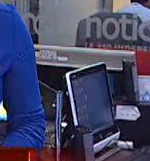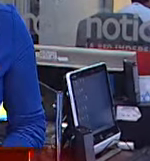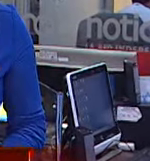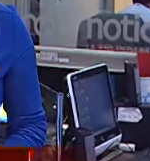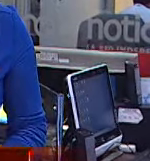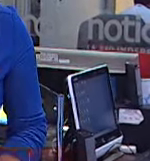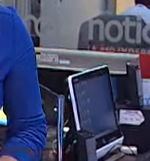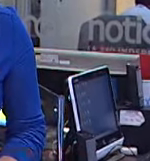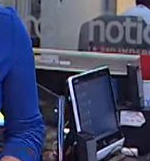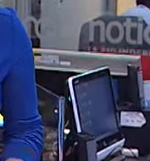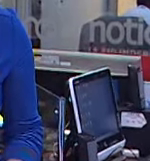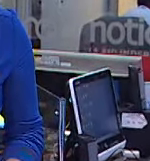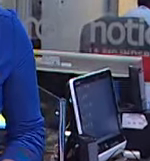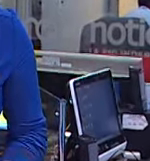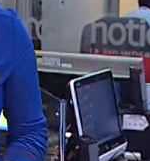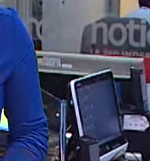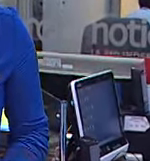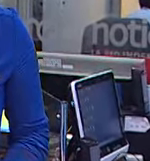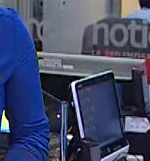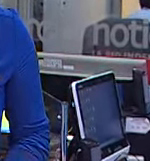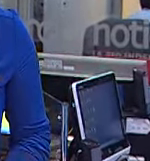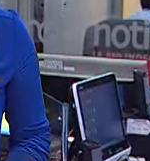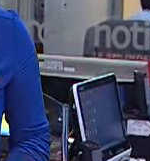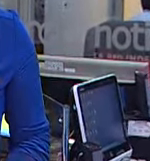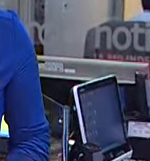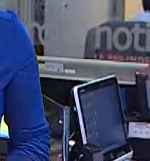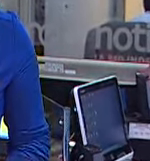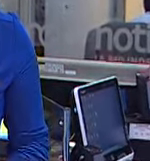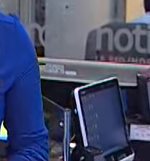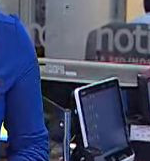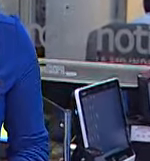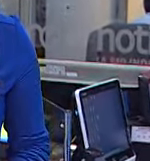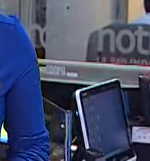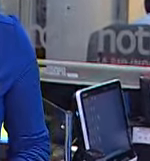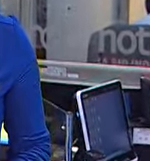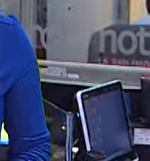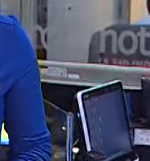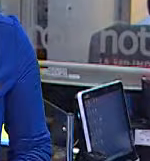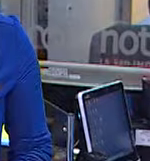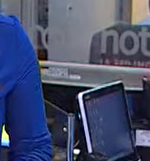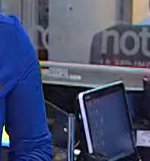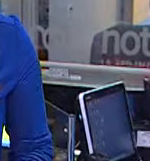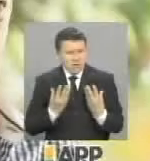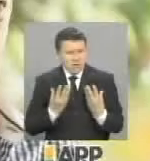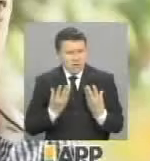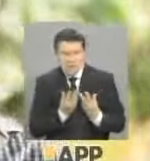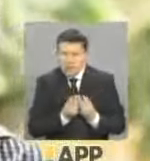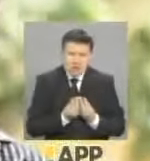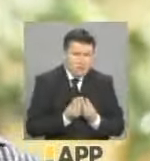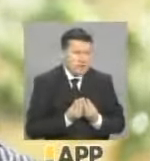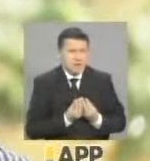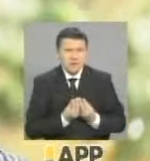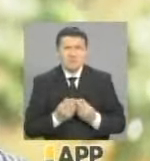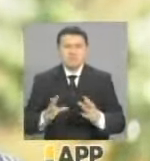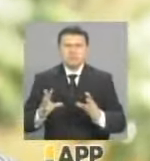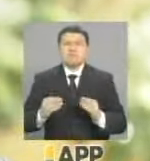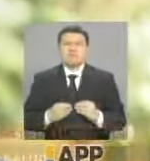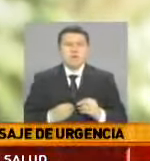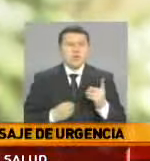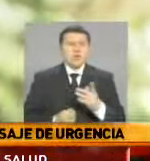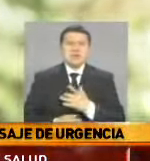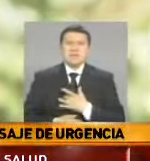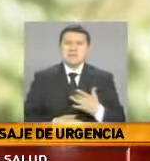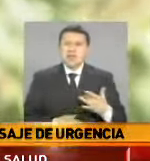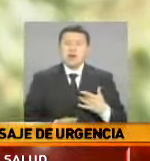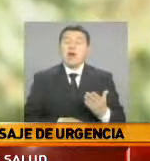al Congreso para que trate la reforma rápidamente. Dijo que era mejor darle tiempo para que la gente lo entienda. Recibimos un sistema de